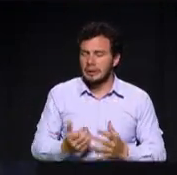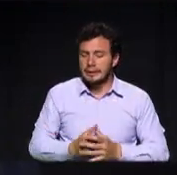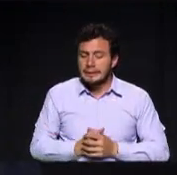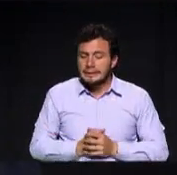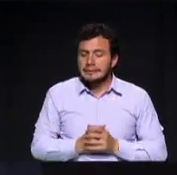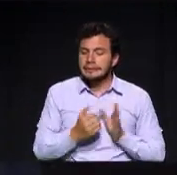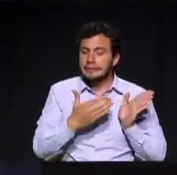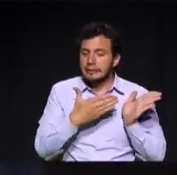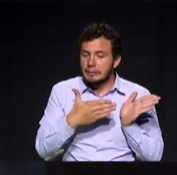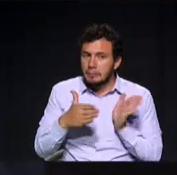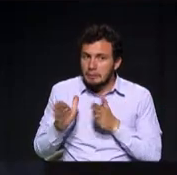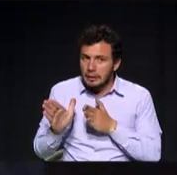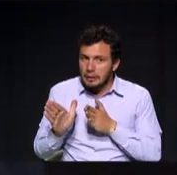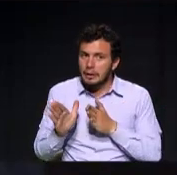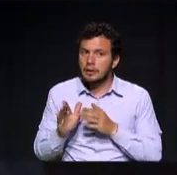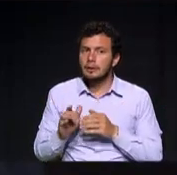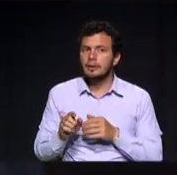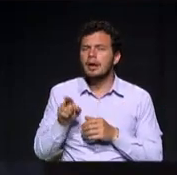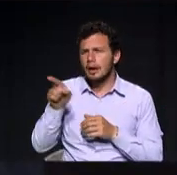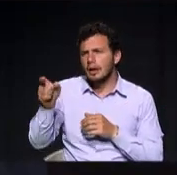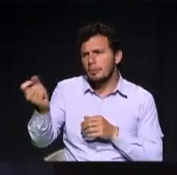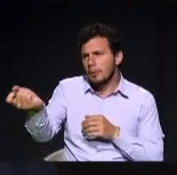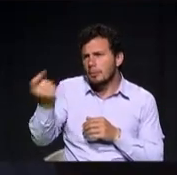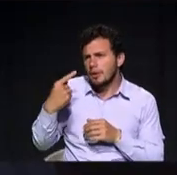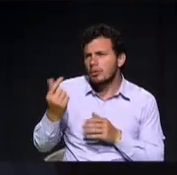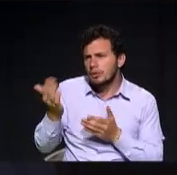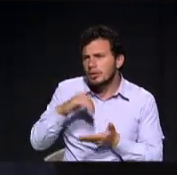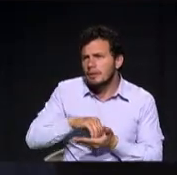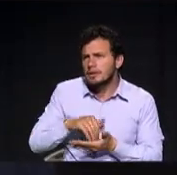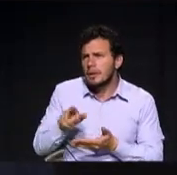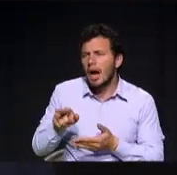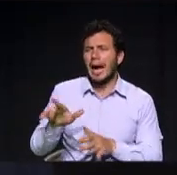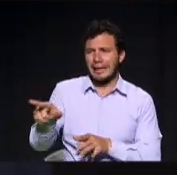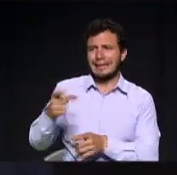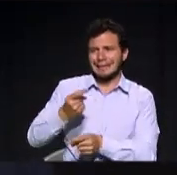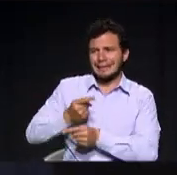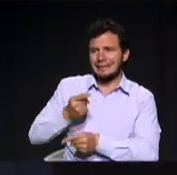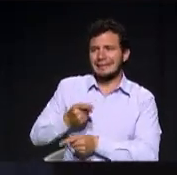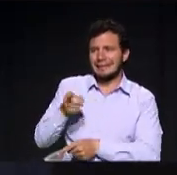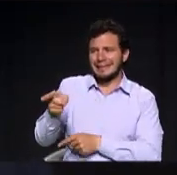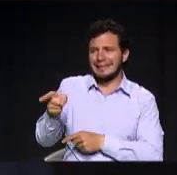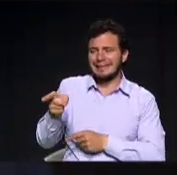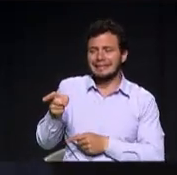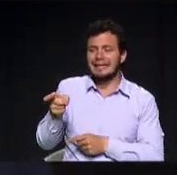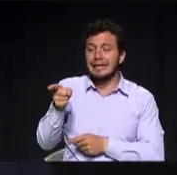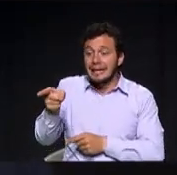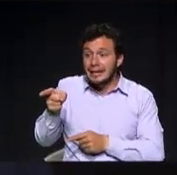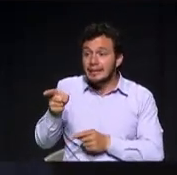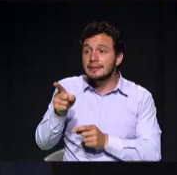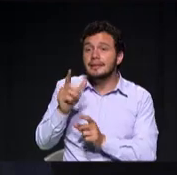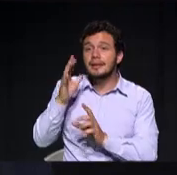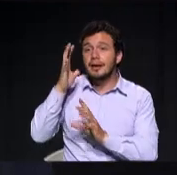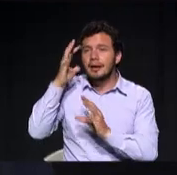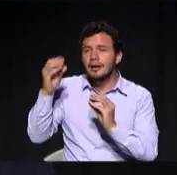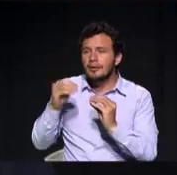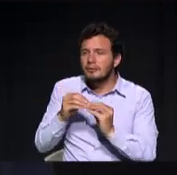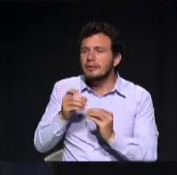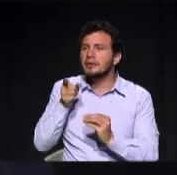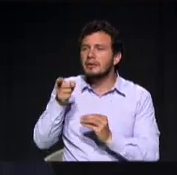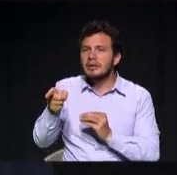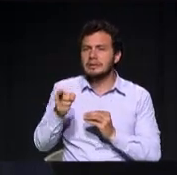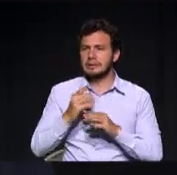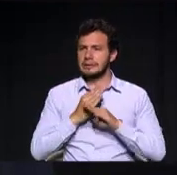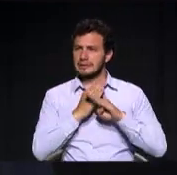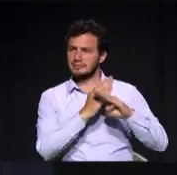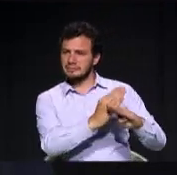que usted me vuelve a repetir exacto estoy de acuerdo en esas medidas preventivas esos planes